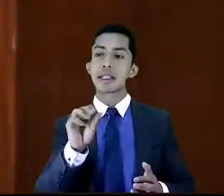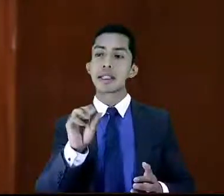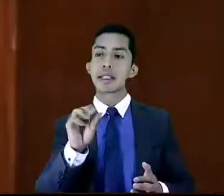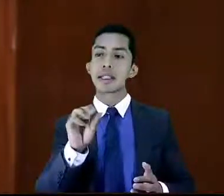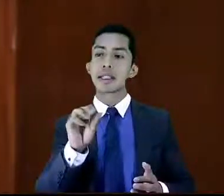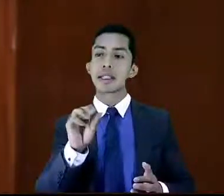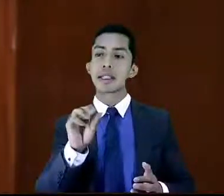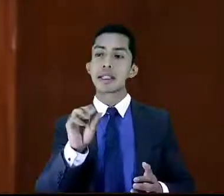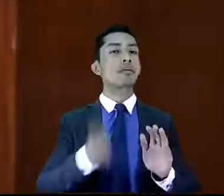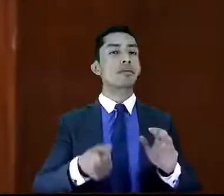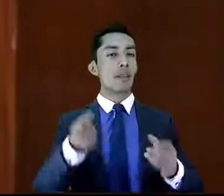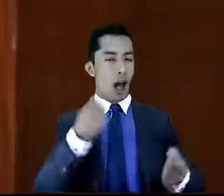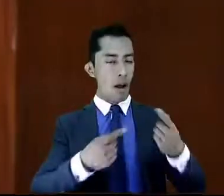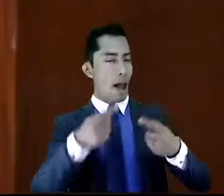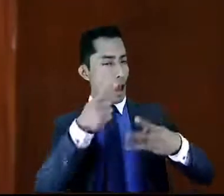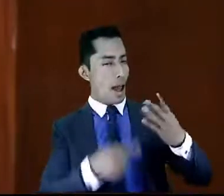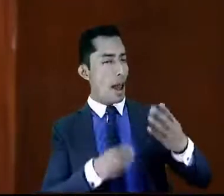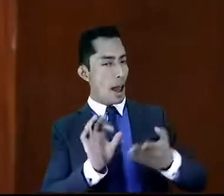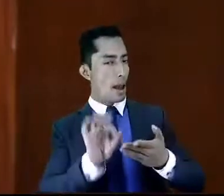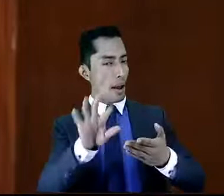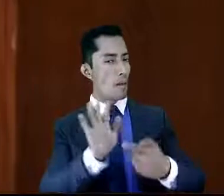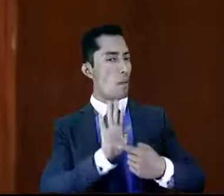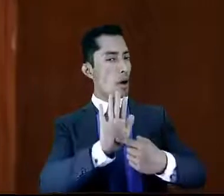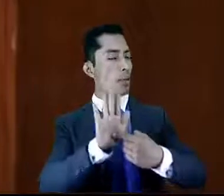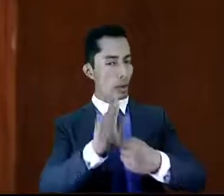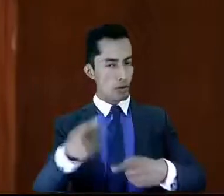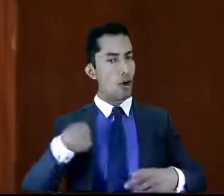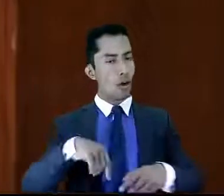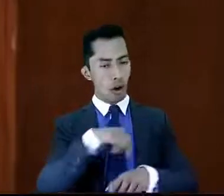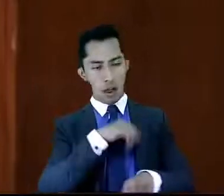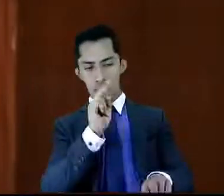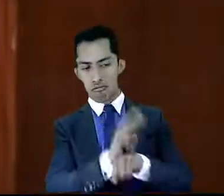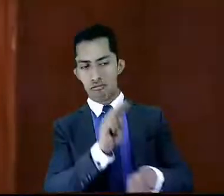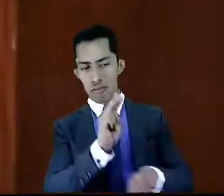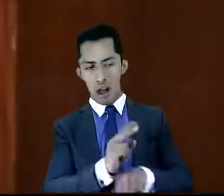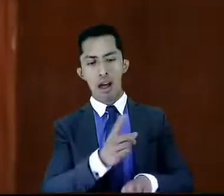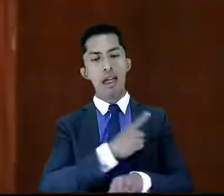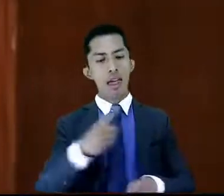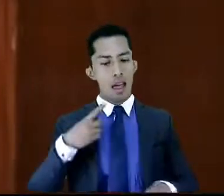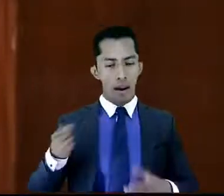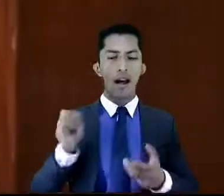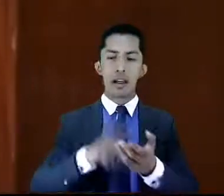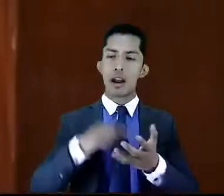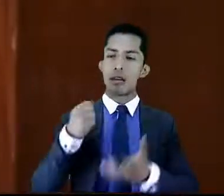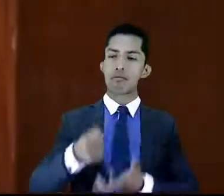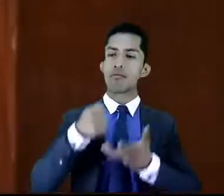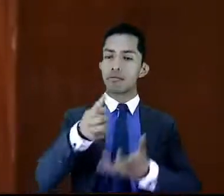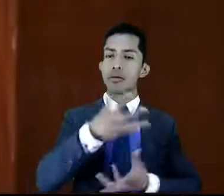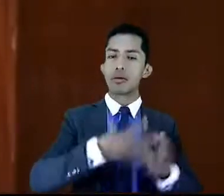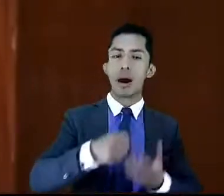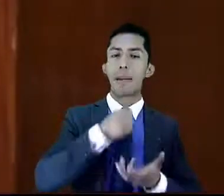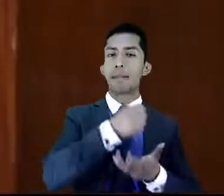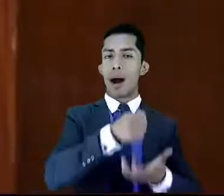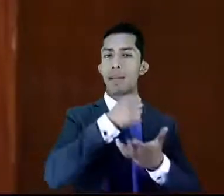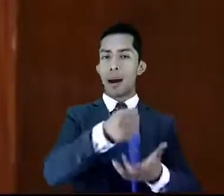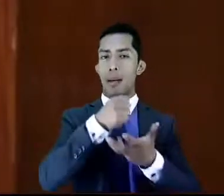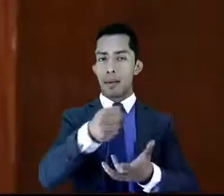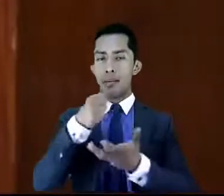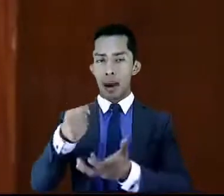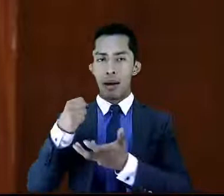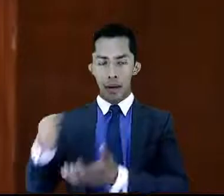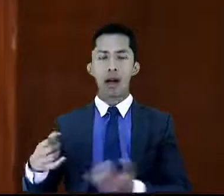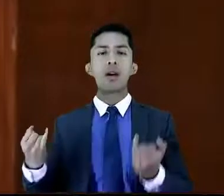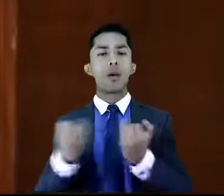muestra, por lo cual vigilaremos la correcta asignación de los recursos y el eficaz y eficiente